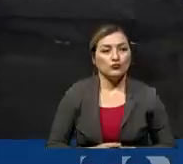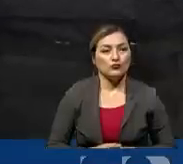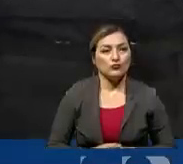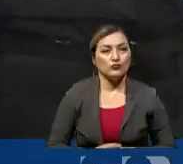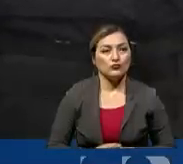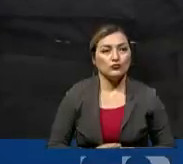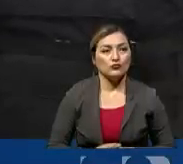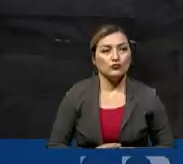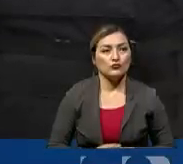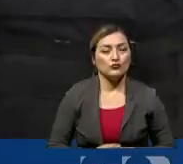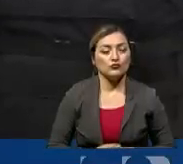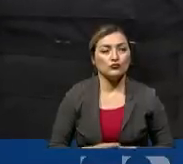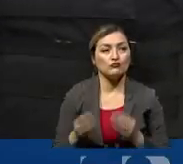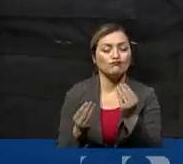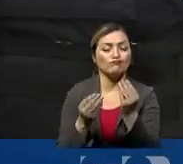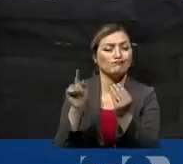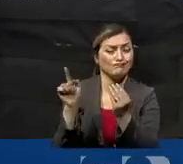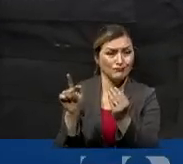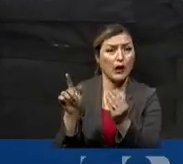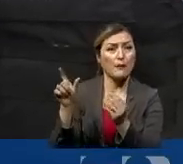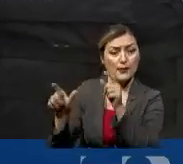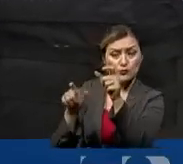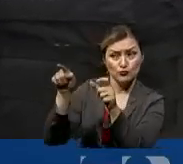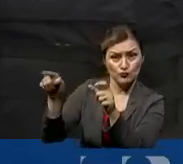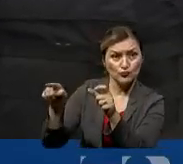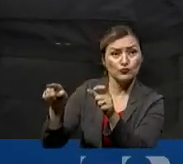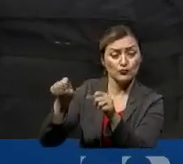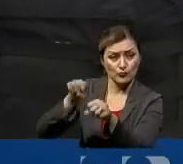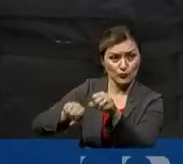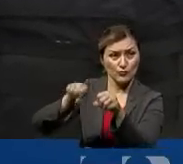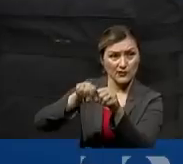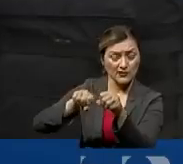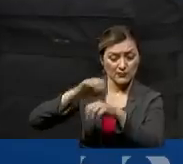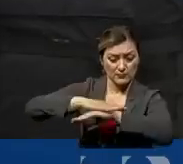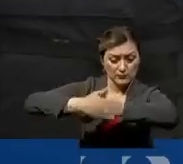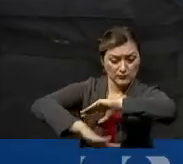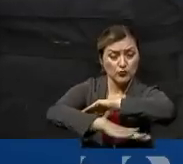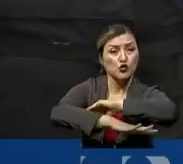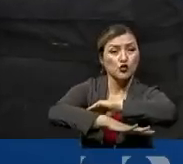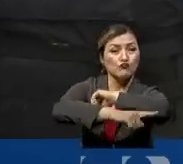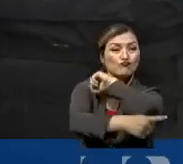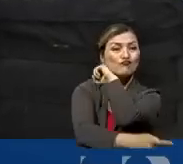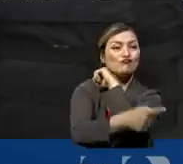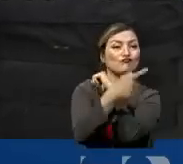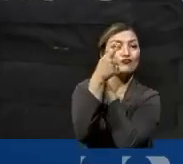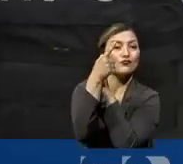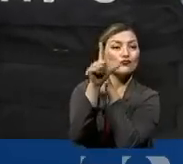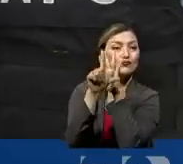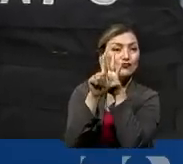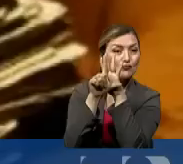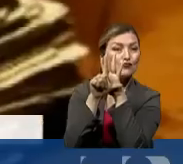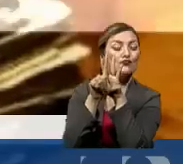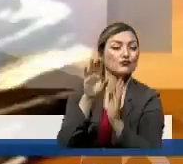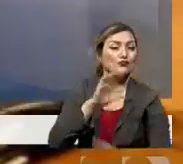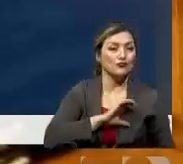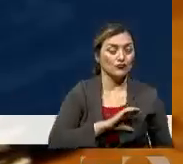para que la persona que se encuentra haciendo esta afectación a esta quebrada sea sancionada de acuerdo a lo que indica la